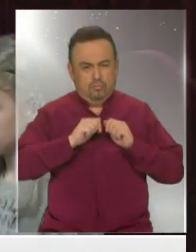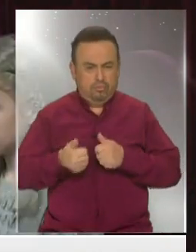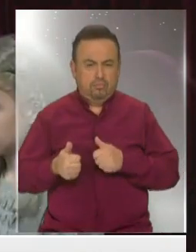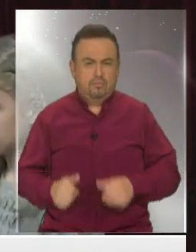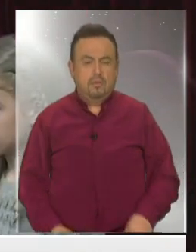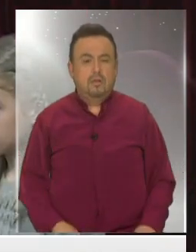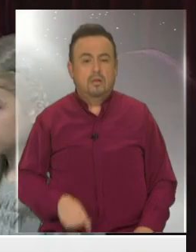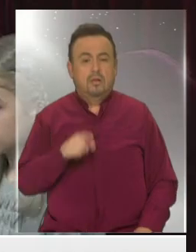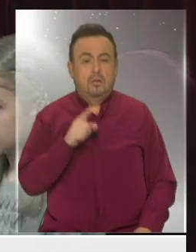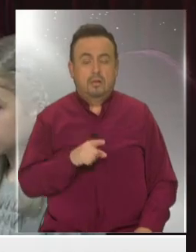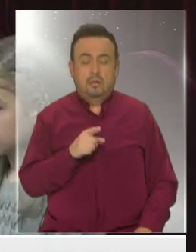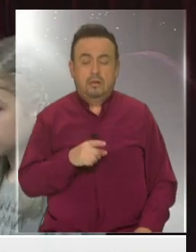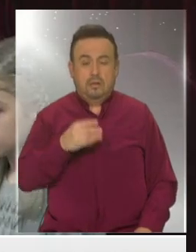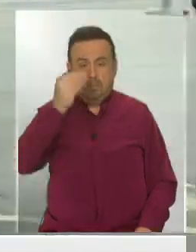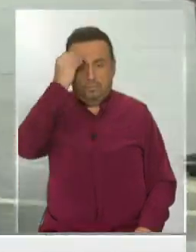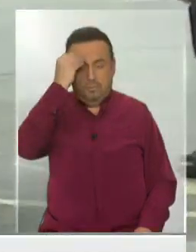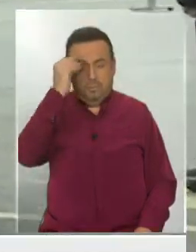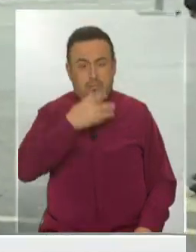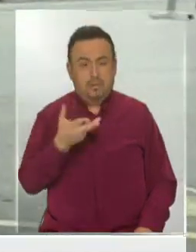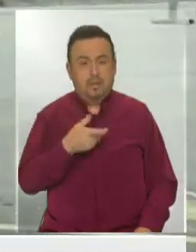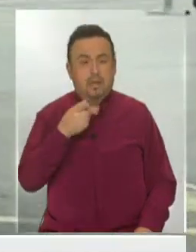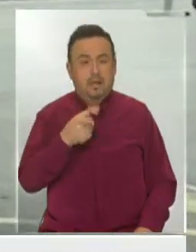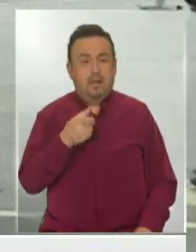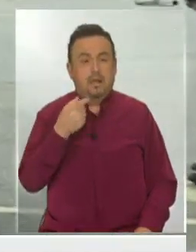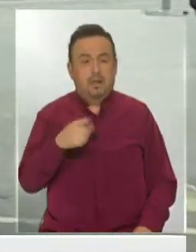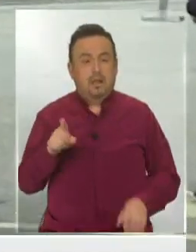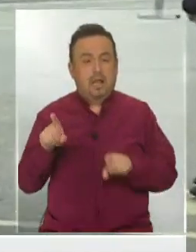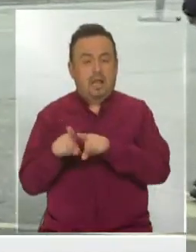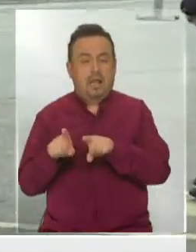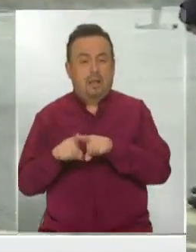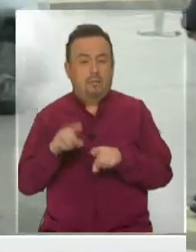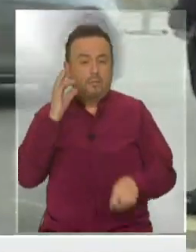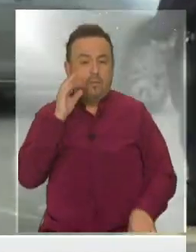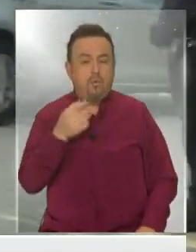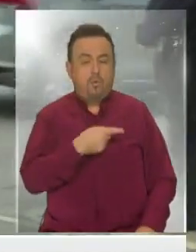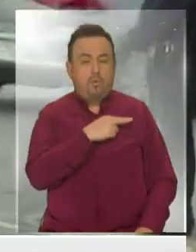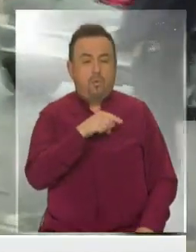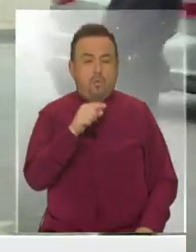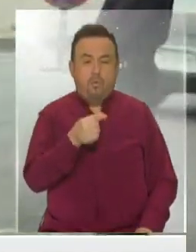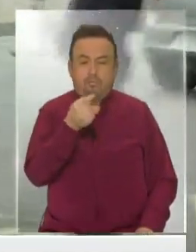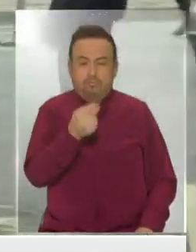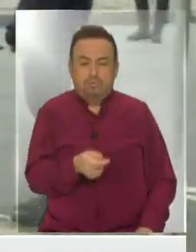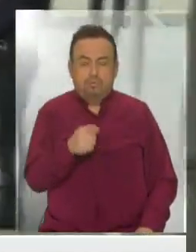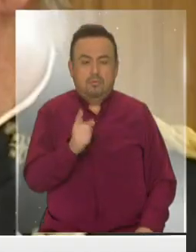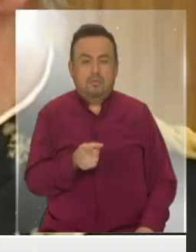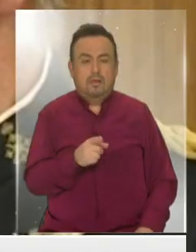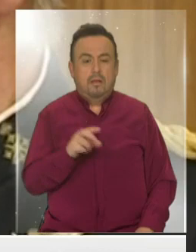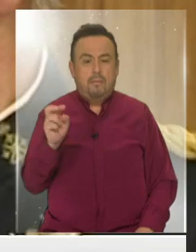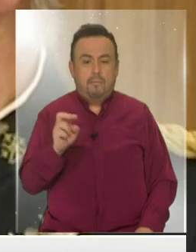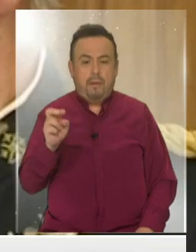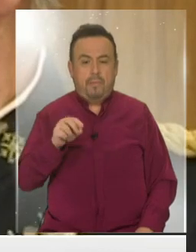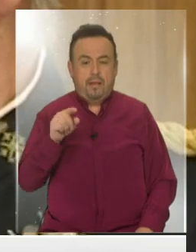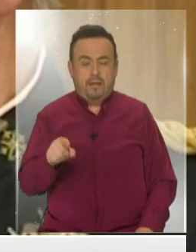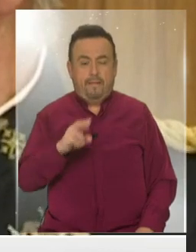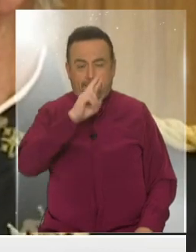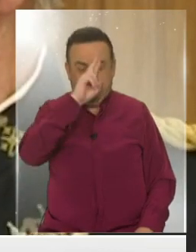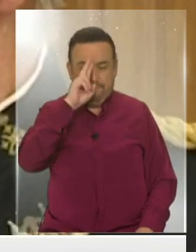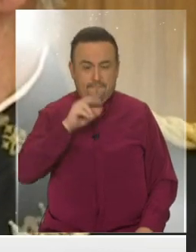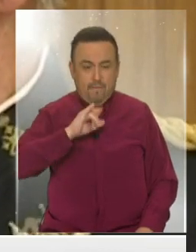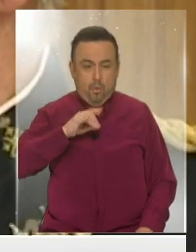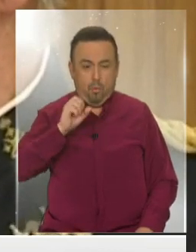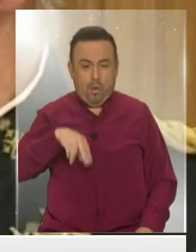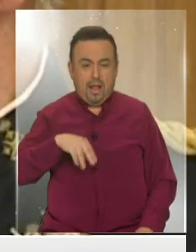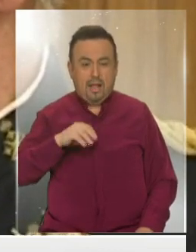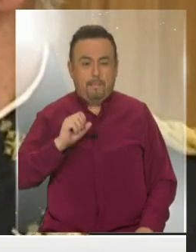superar. Un triste recuerdo, pero que incluye a su hermana, su cuñado y recientemente a su padre. El rey emérito Juan